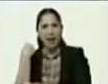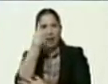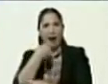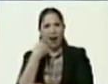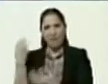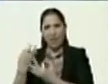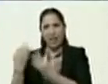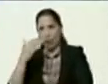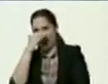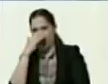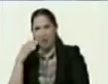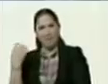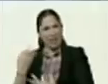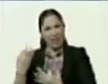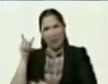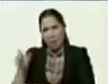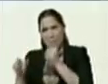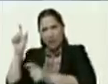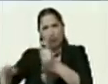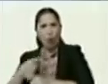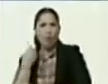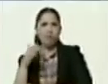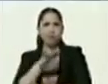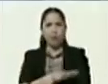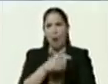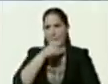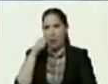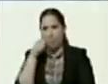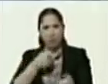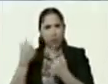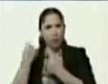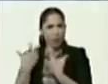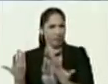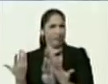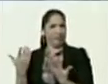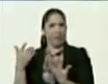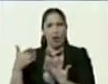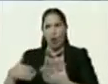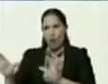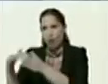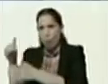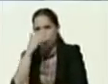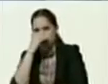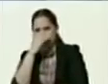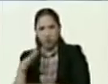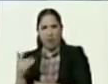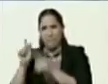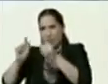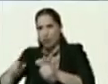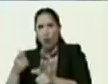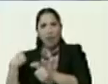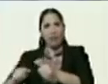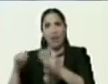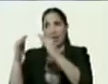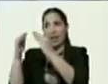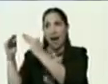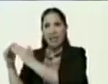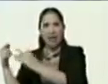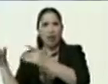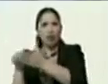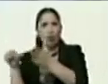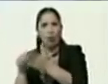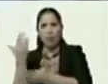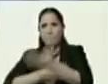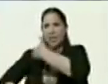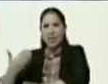a verdaderos asesinos, a narcotraficantes, a paramilitares, a personas que tienen casas donde pican a seres